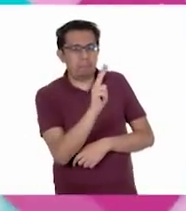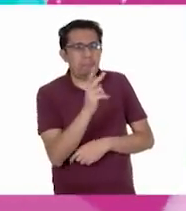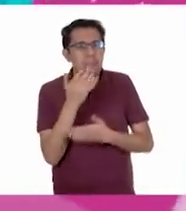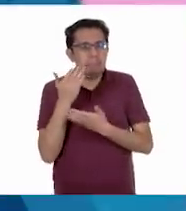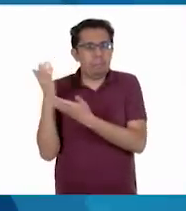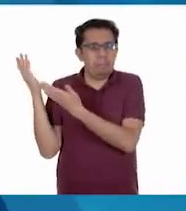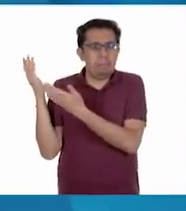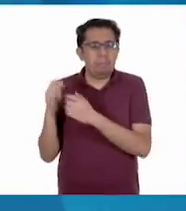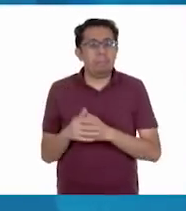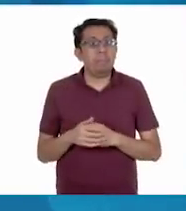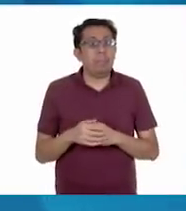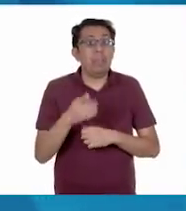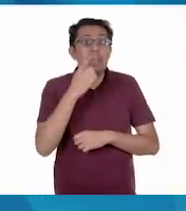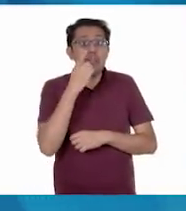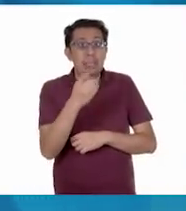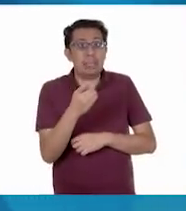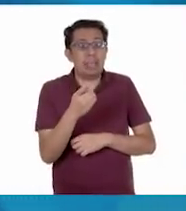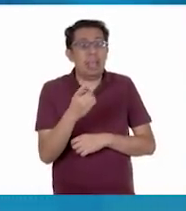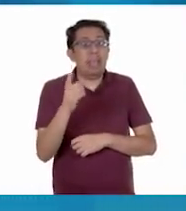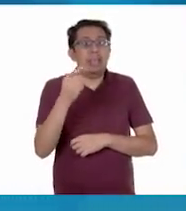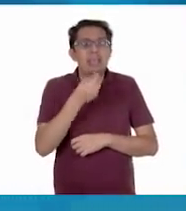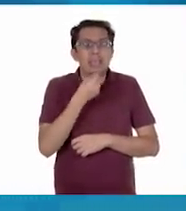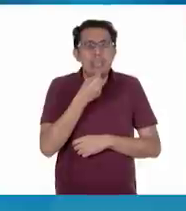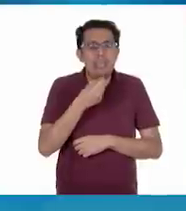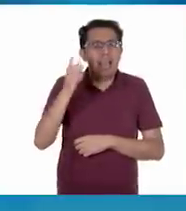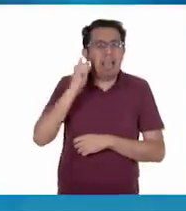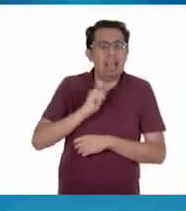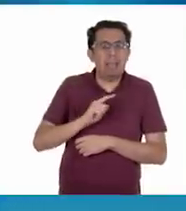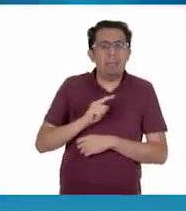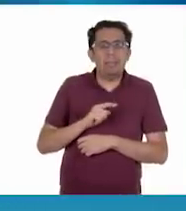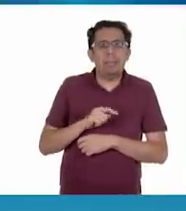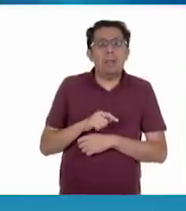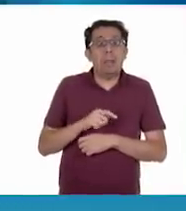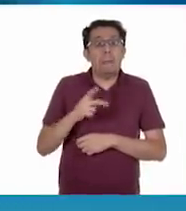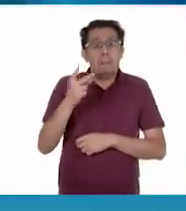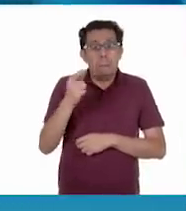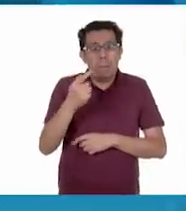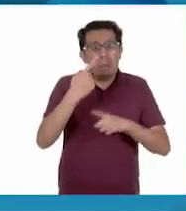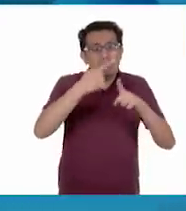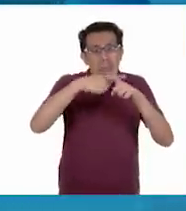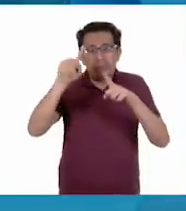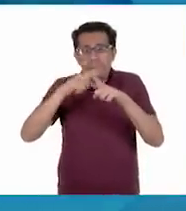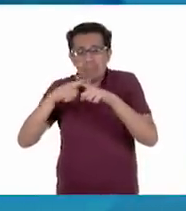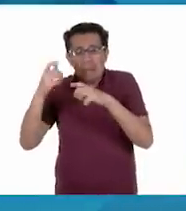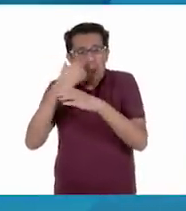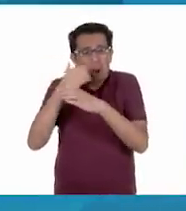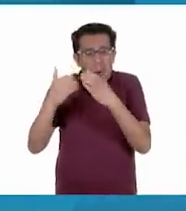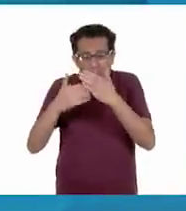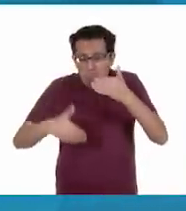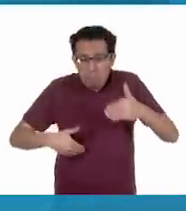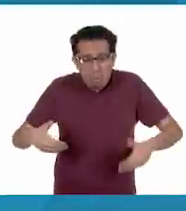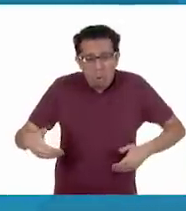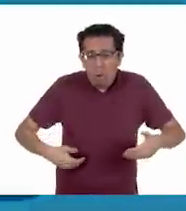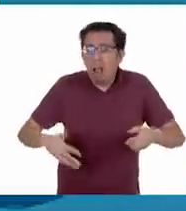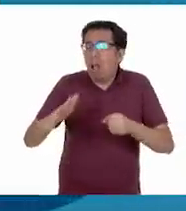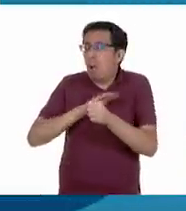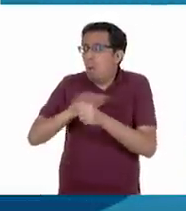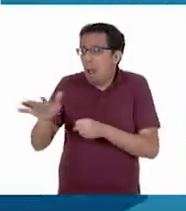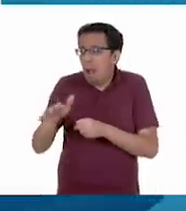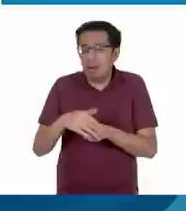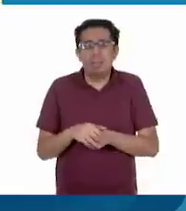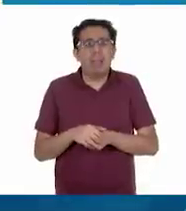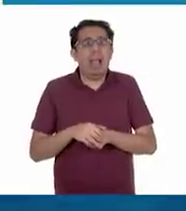parte. Dice, Jessica, ¿cuáles son las cosas que le molestan a un perro? Y la doctora Luz le